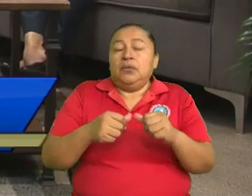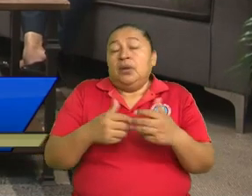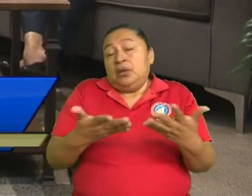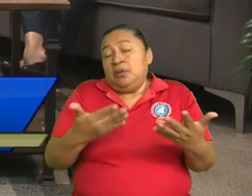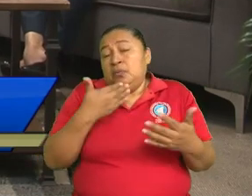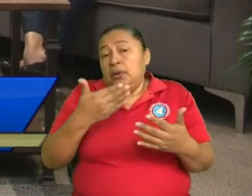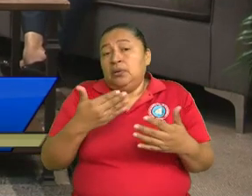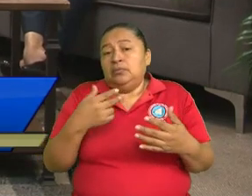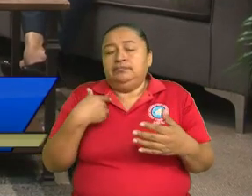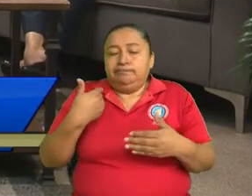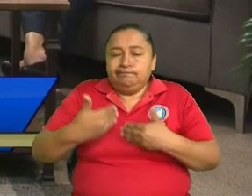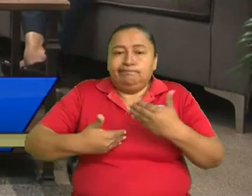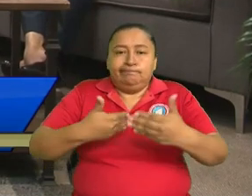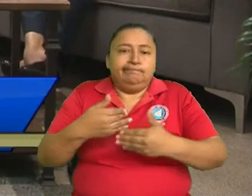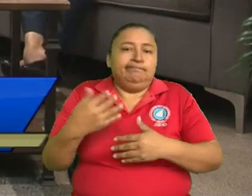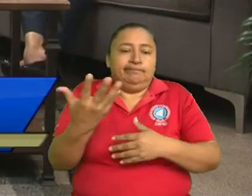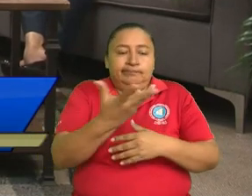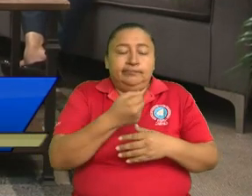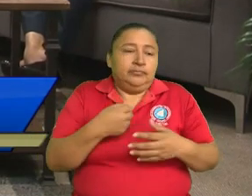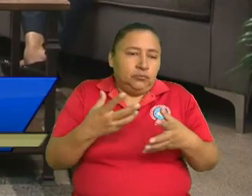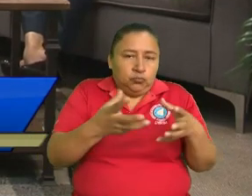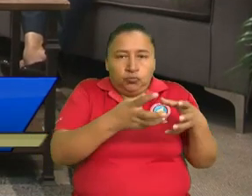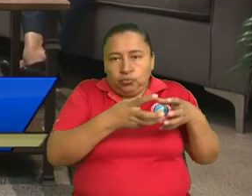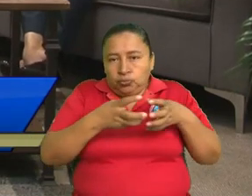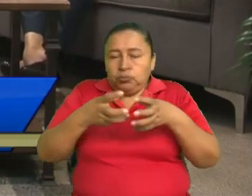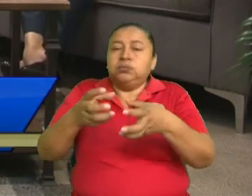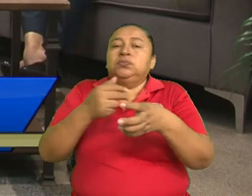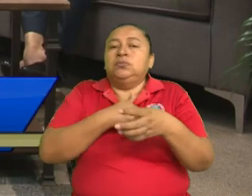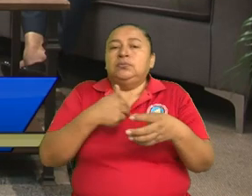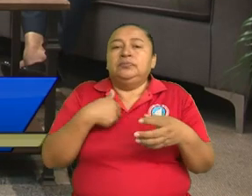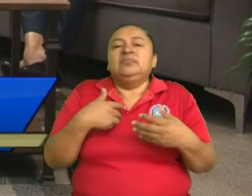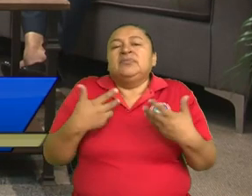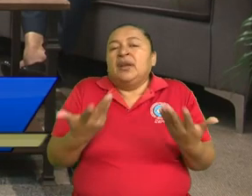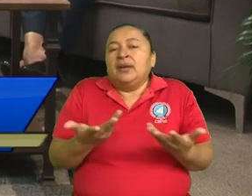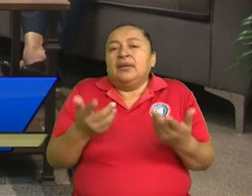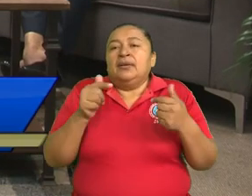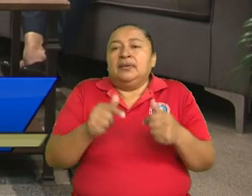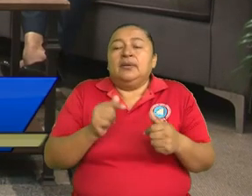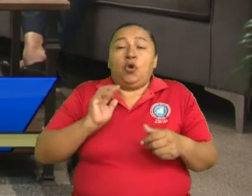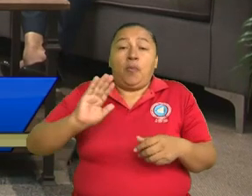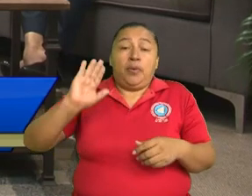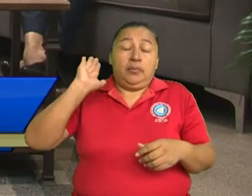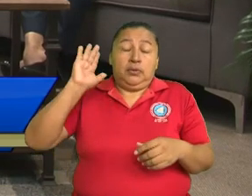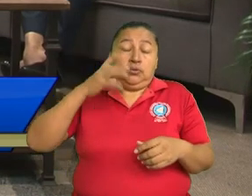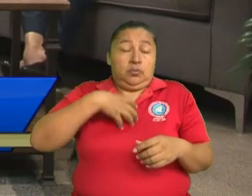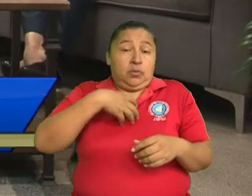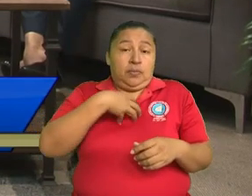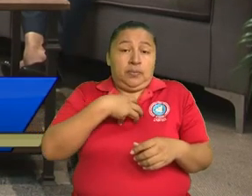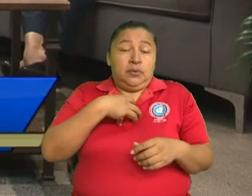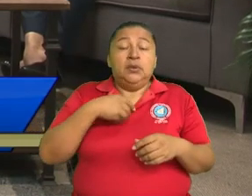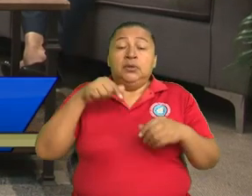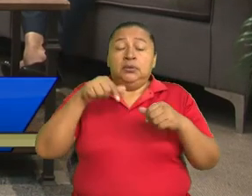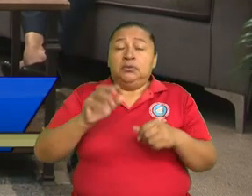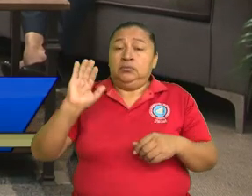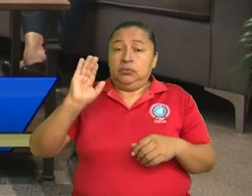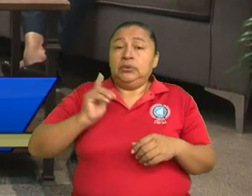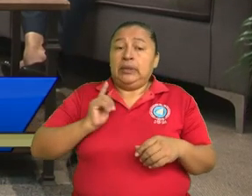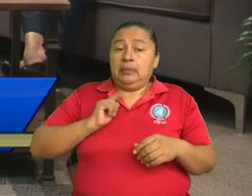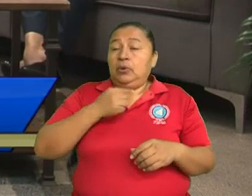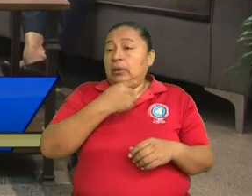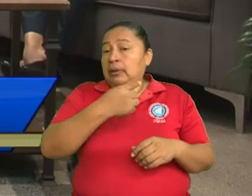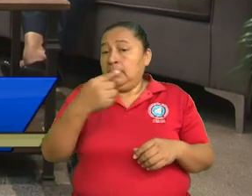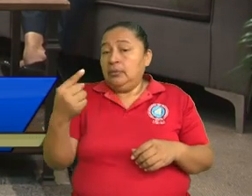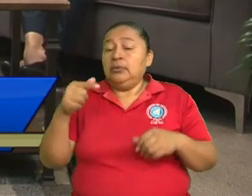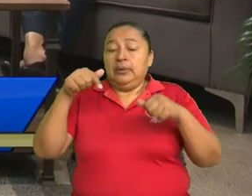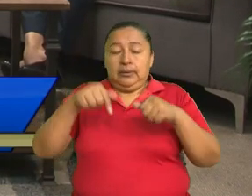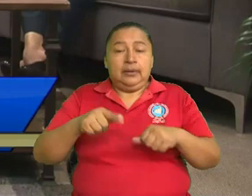creo que lo que nos mueve a todos nos mueve, y es el compromiso que tenemos y que tiene